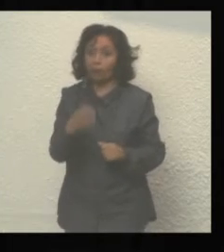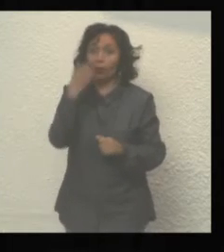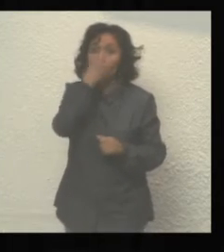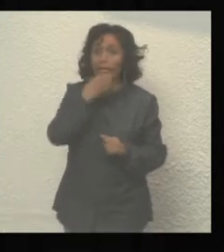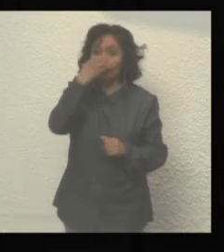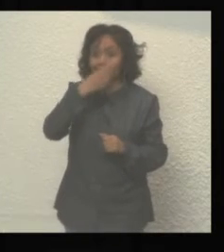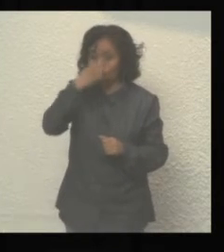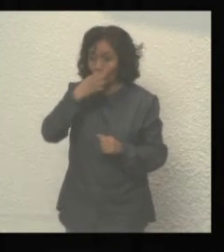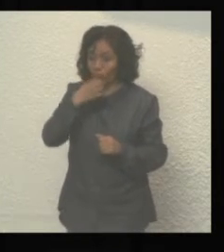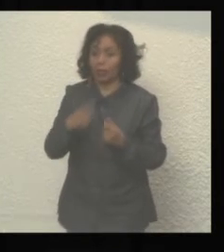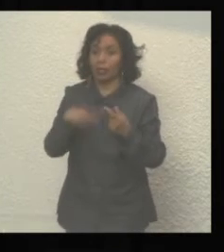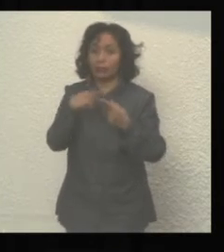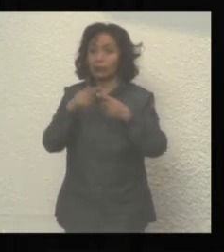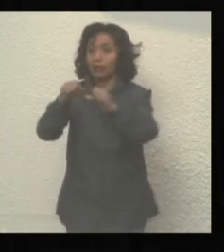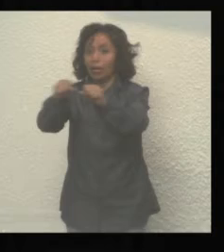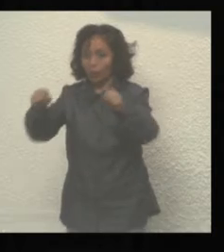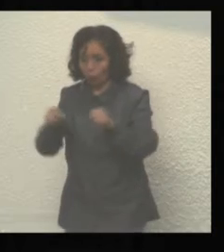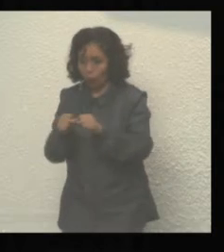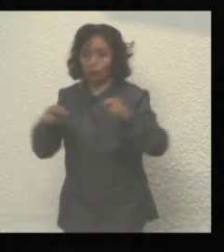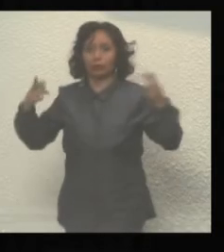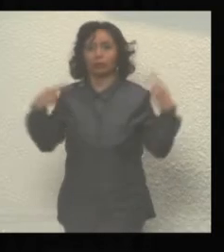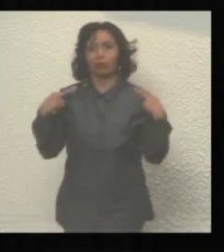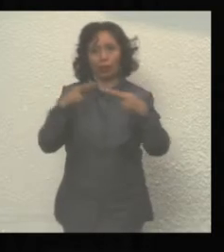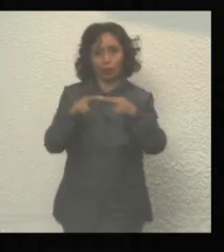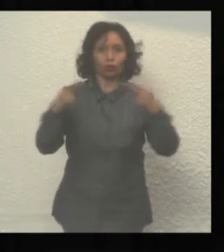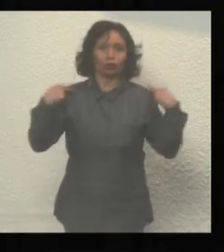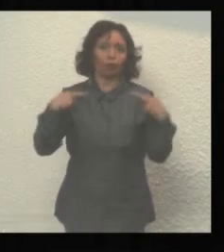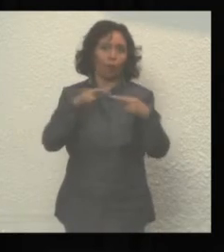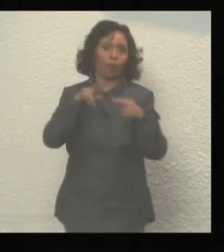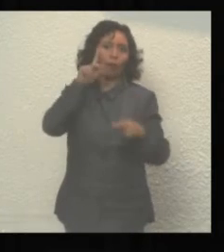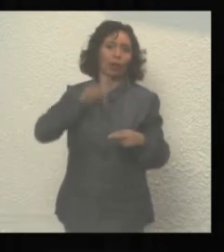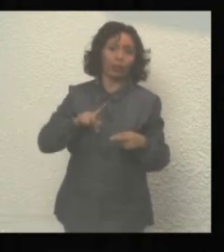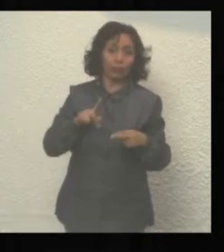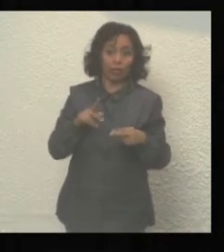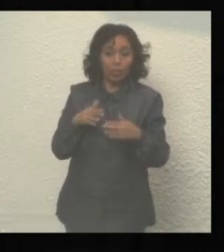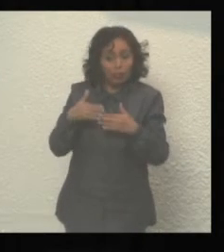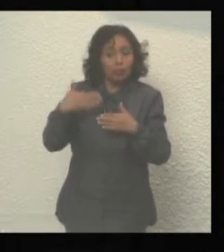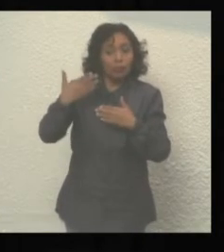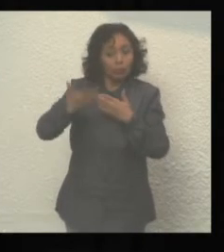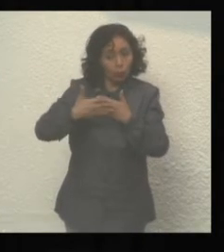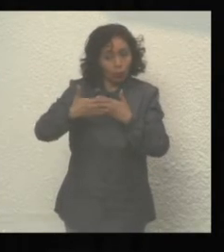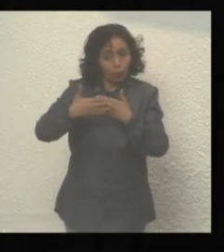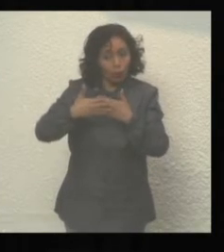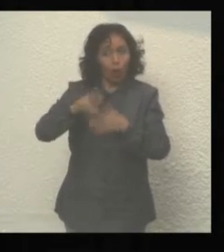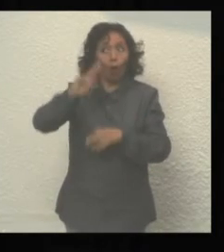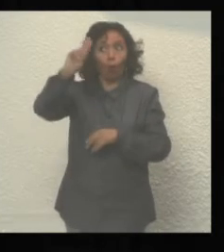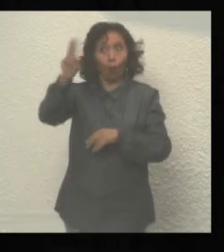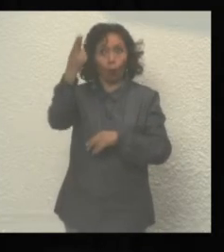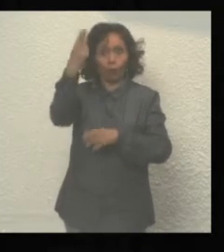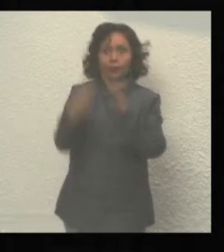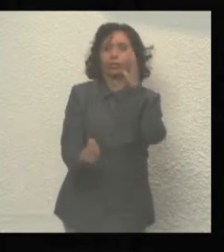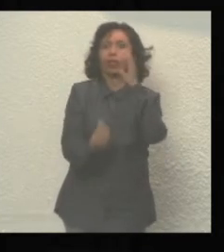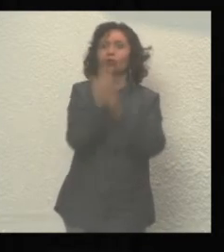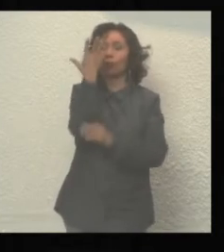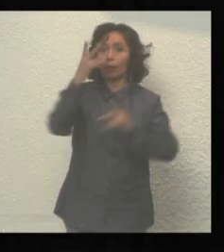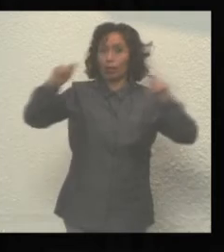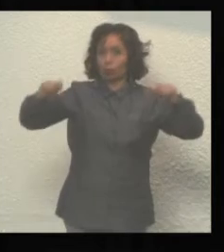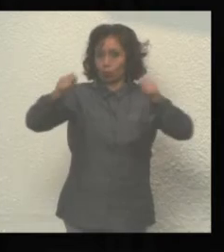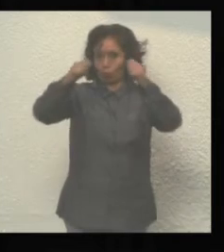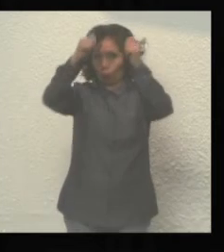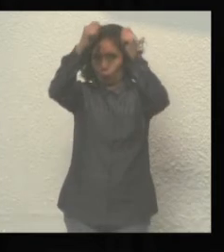escuelas, aulas, maestras y maestros, y en breve una nueva universidad en Tulum.